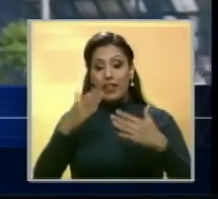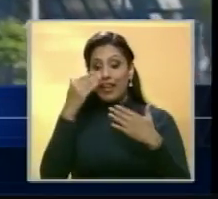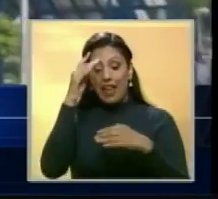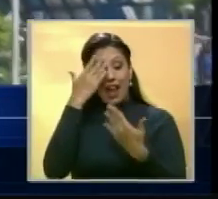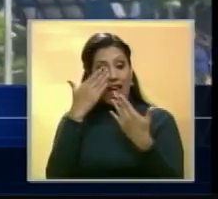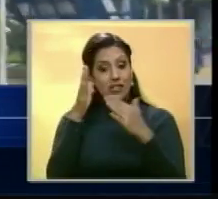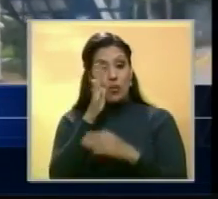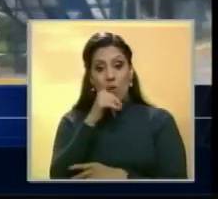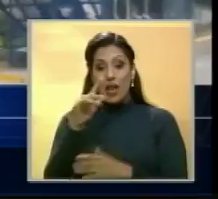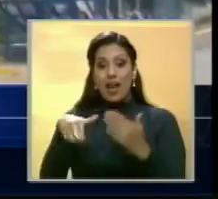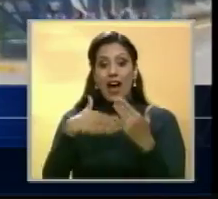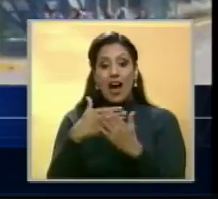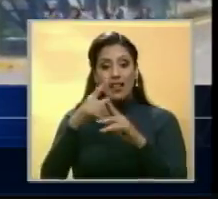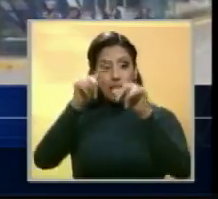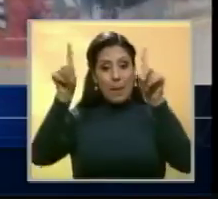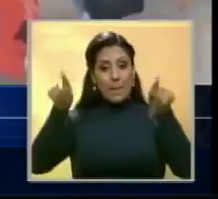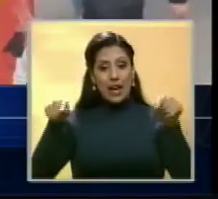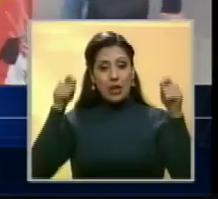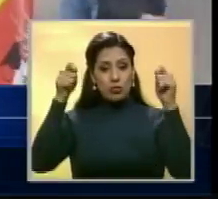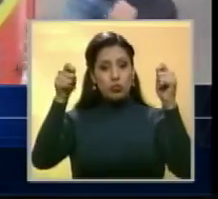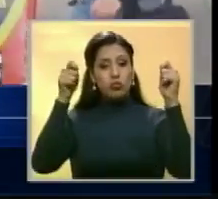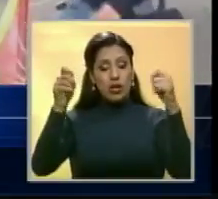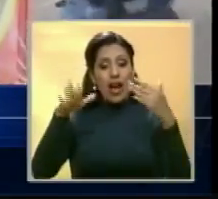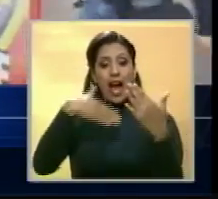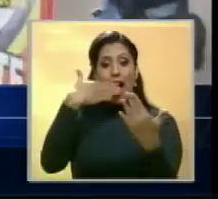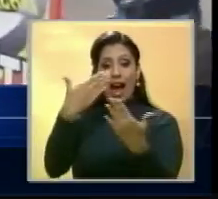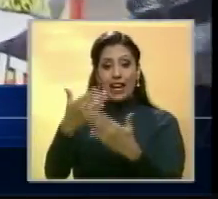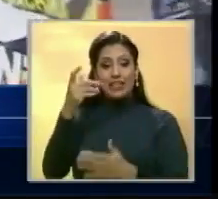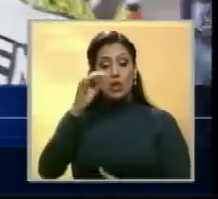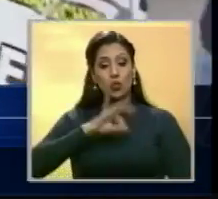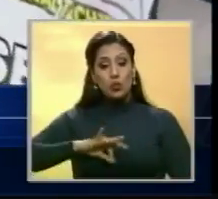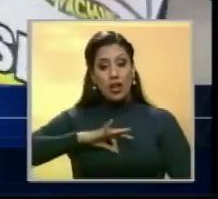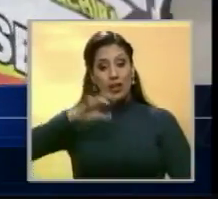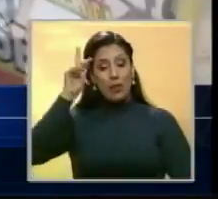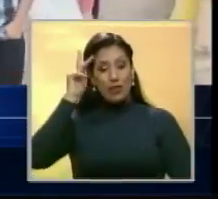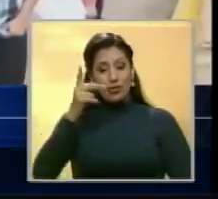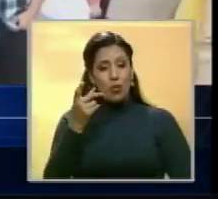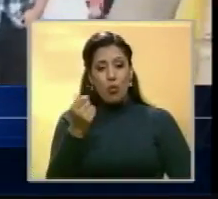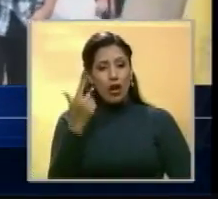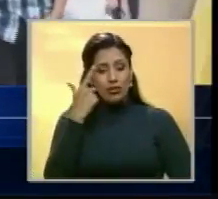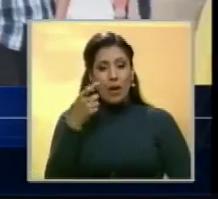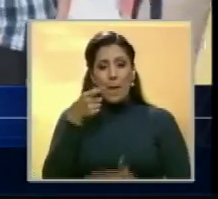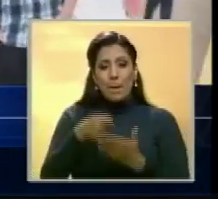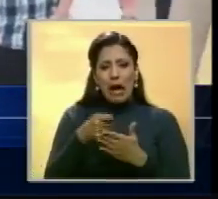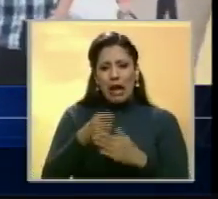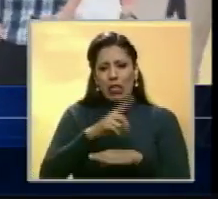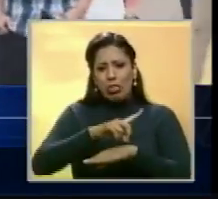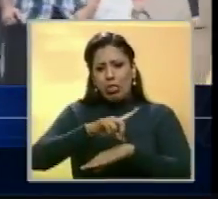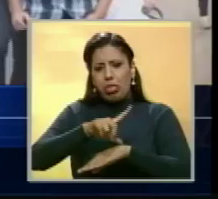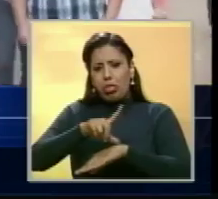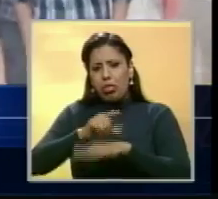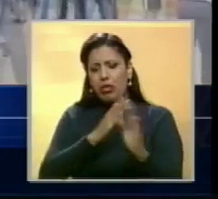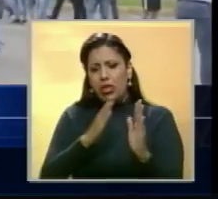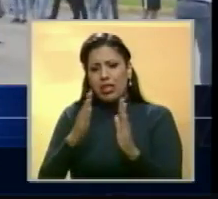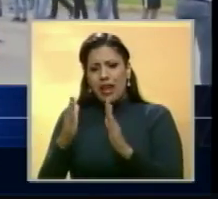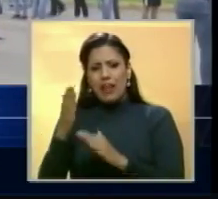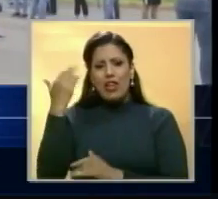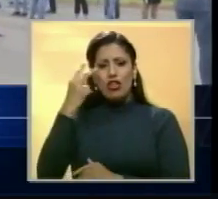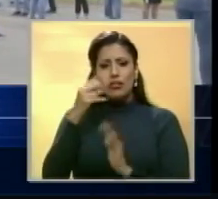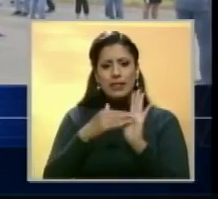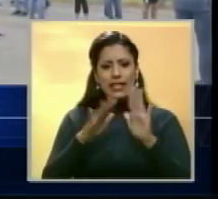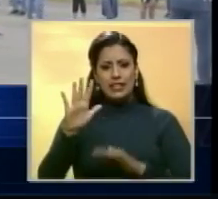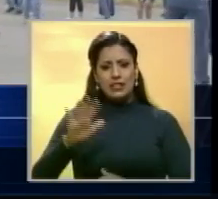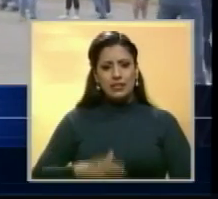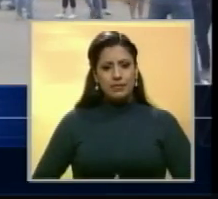actividades, realizaron un pancartazo. Hasta la fecha, los salarios de los trabajadores han sido cancelados con recursos desviados del presupuesto de